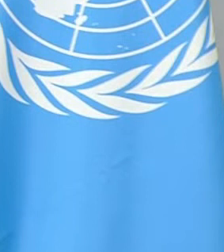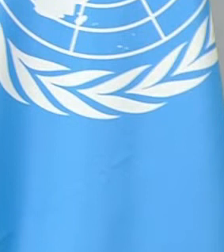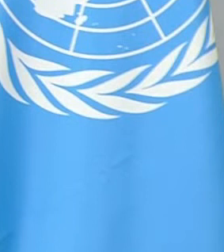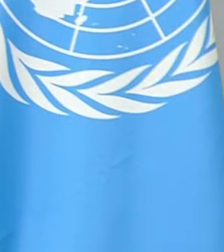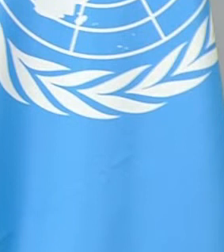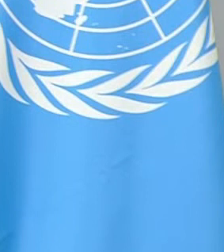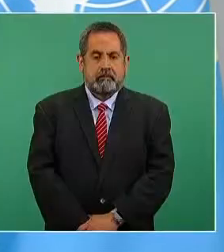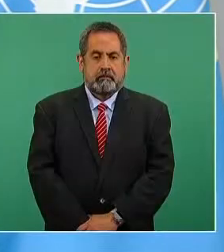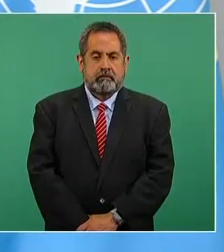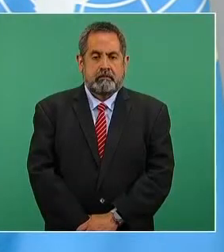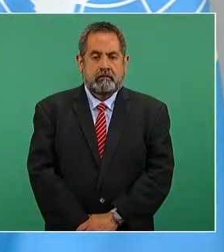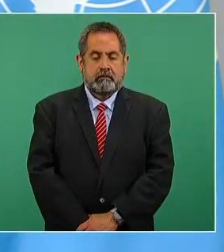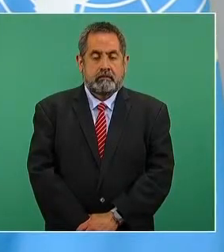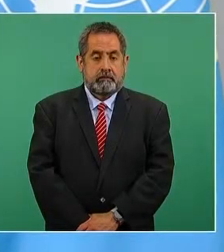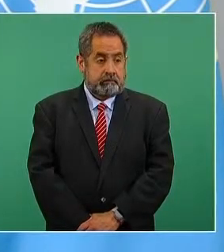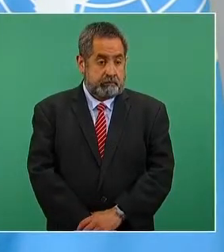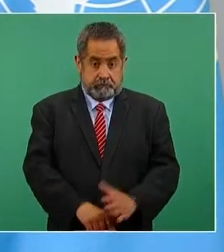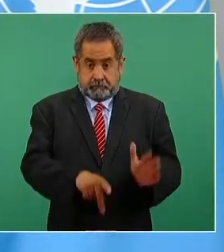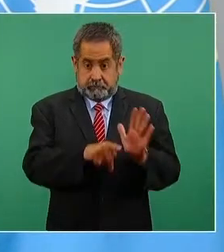de toda la tinta,